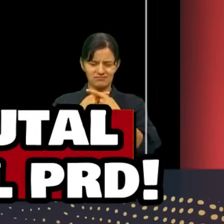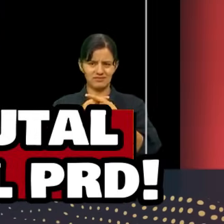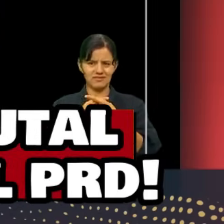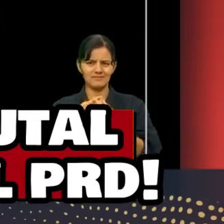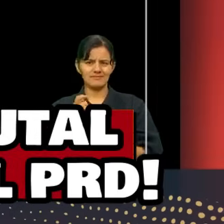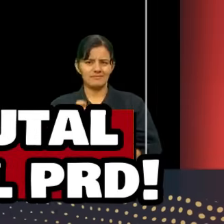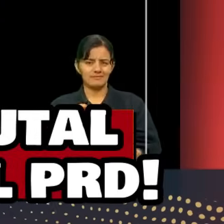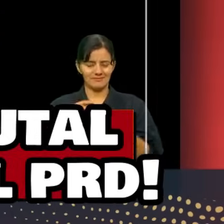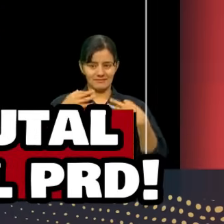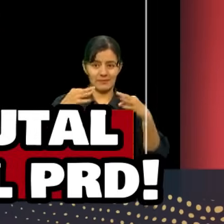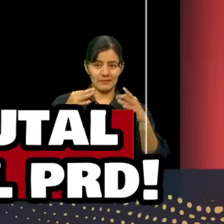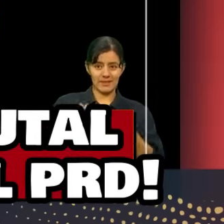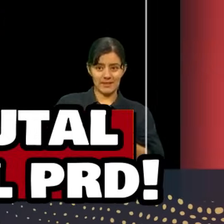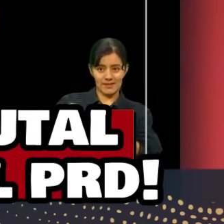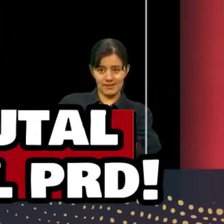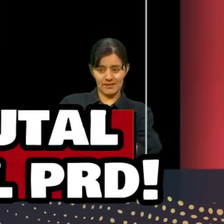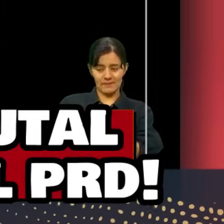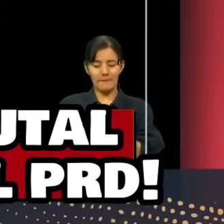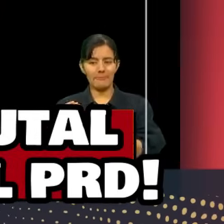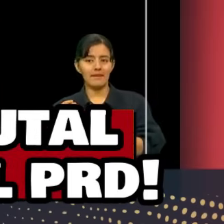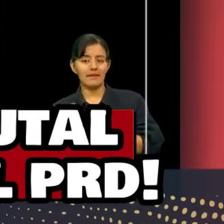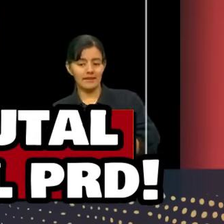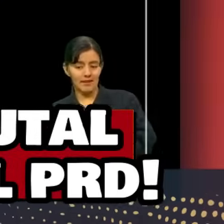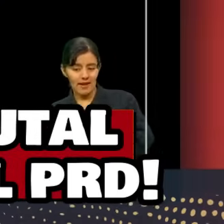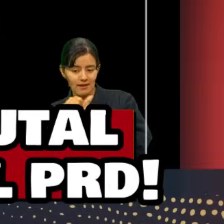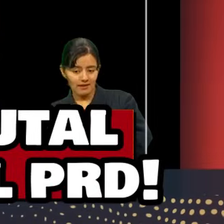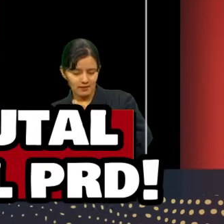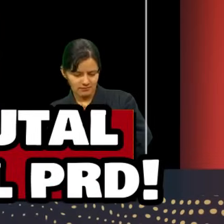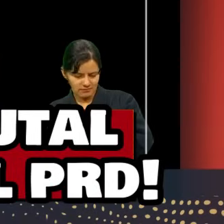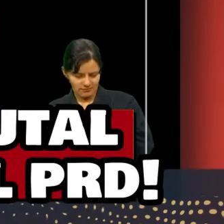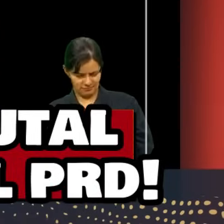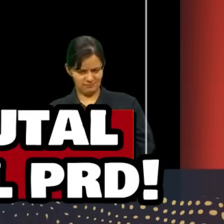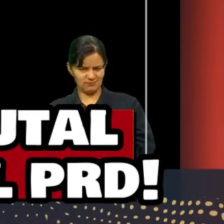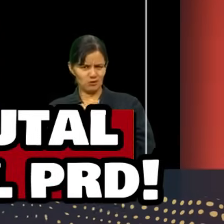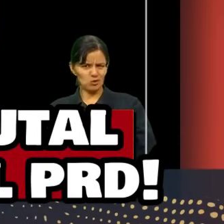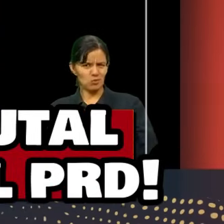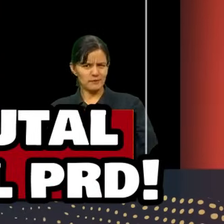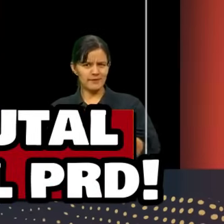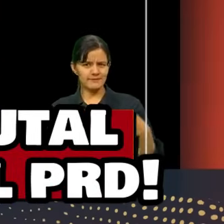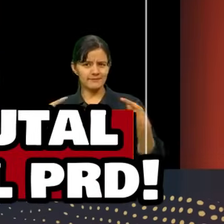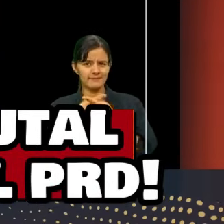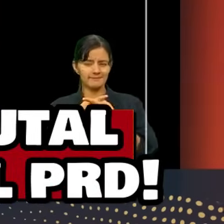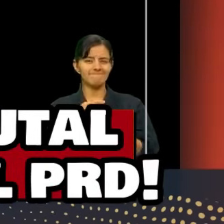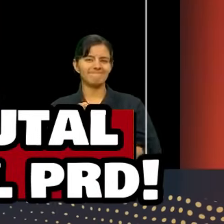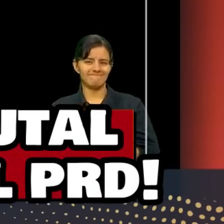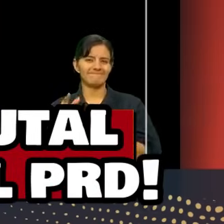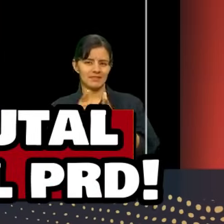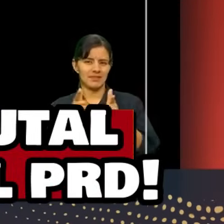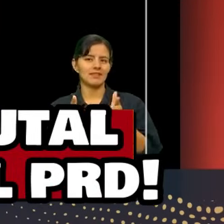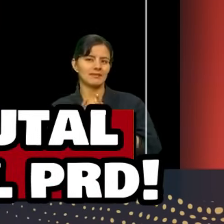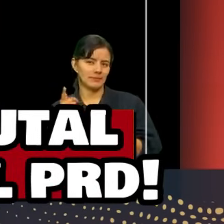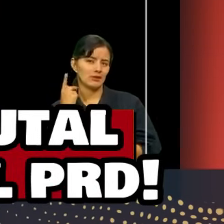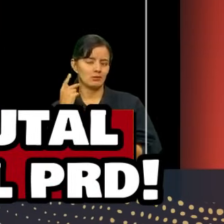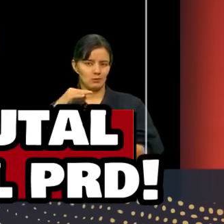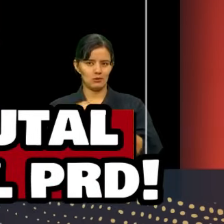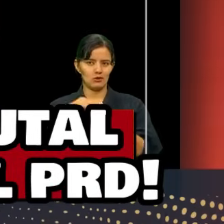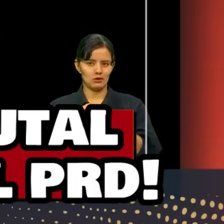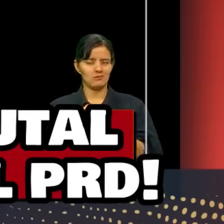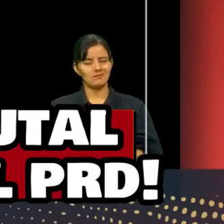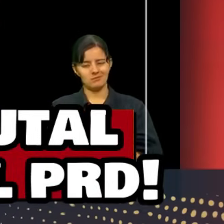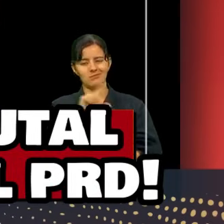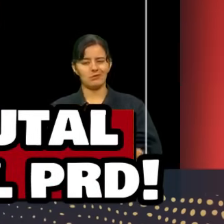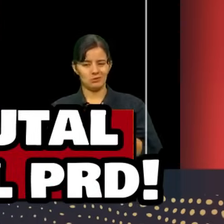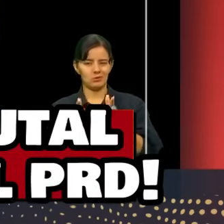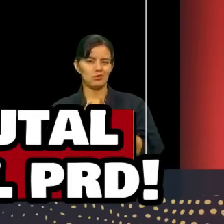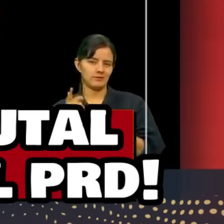boletas que se entregaron con las boletas que se exponen en el acta, tanto los votos por partido como los votos por coaliciones, y después cómo estos